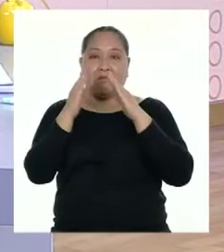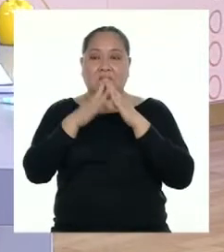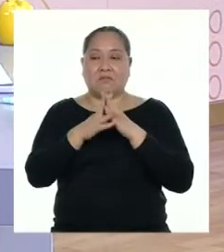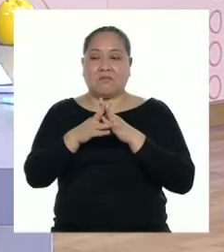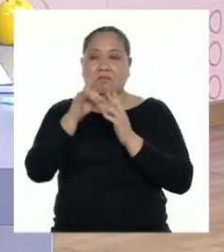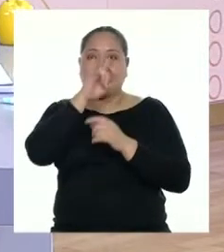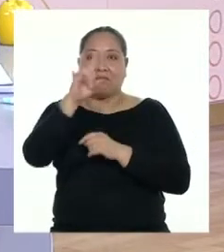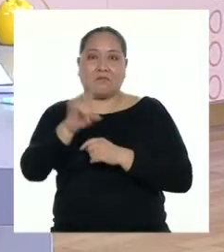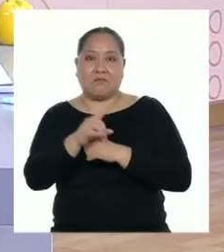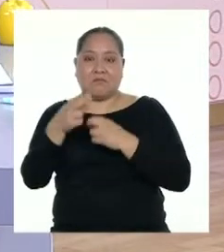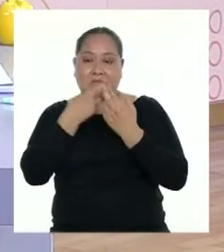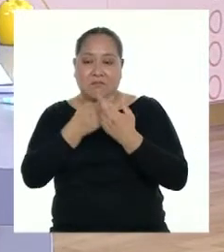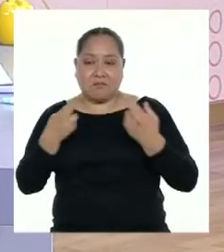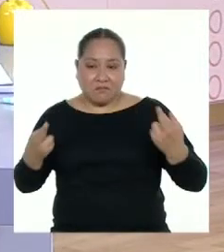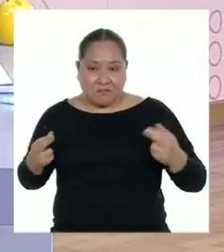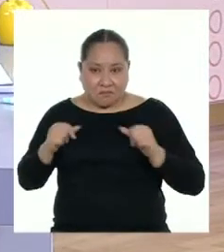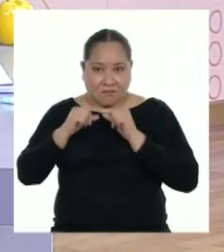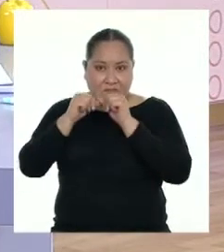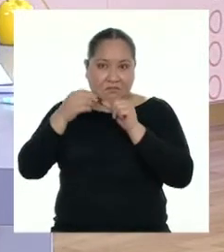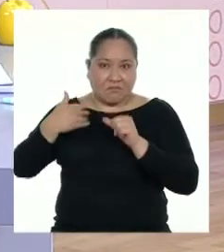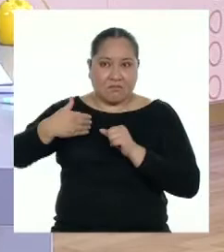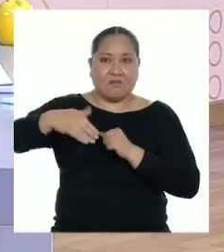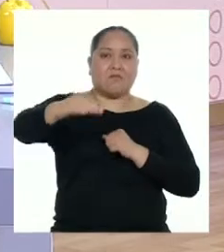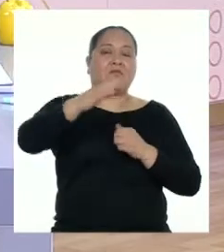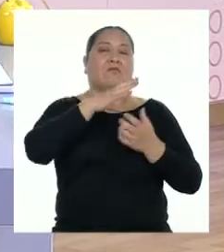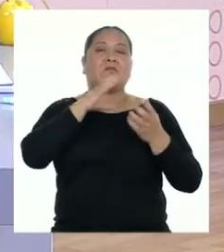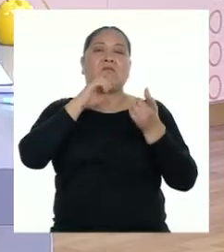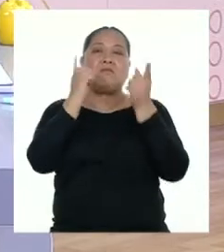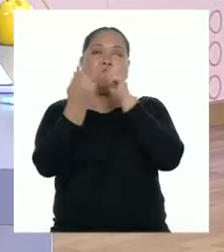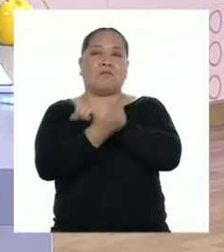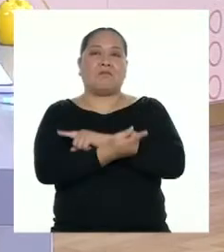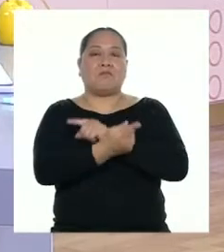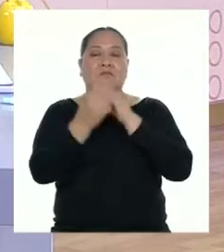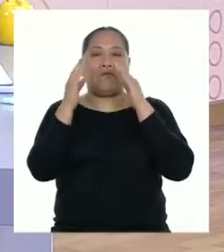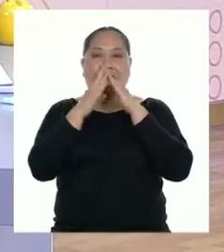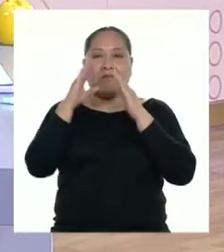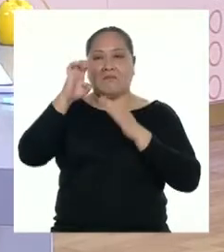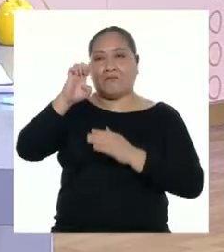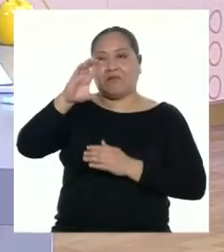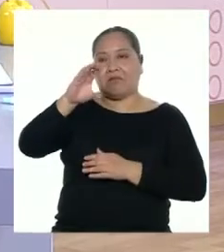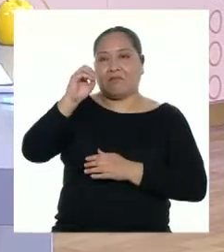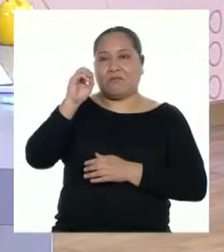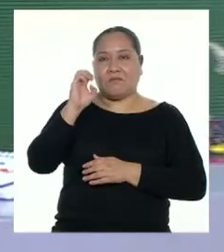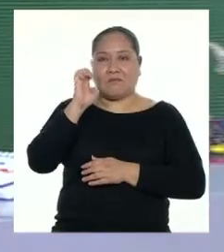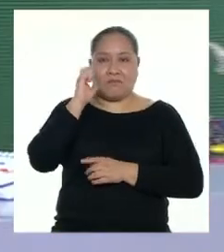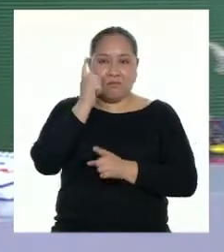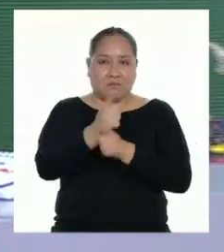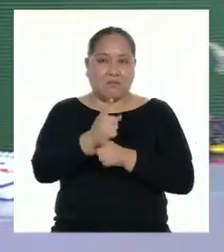los recursos de manera sostenible, haciendo de nuestra casa un hogar ecoeficiente.